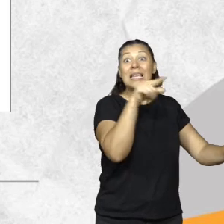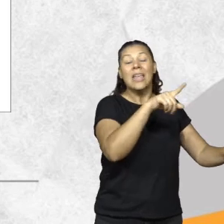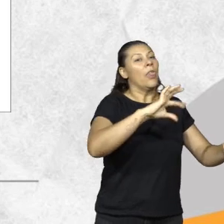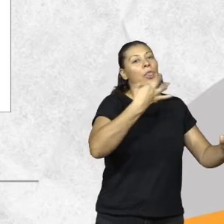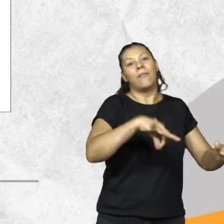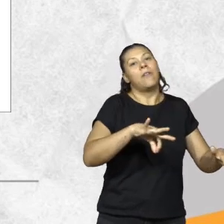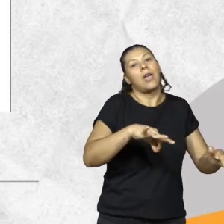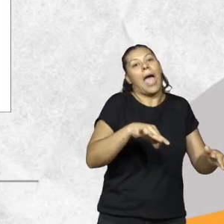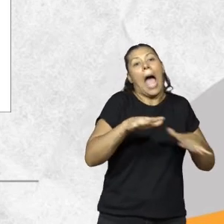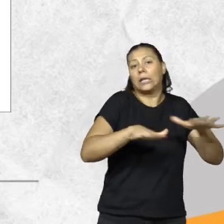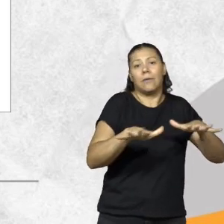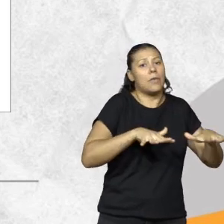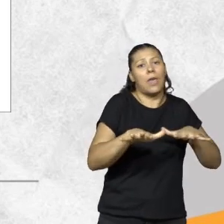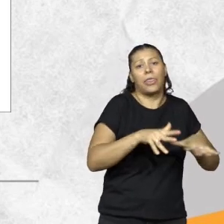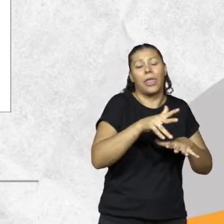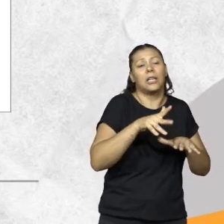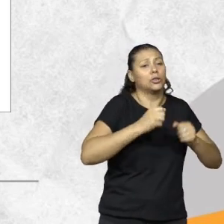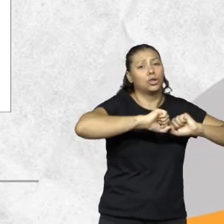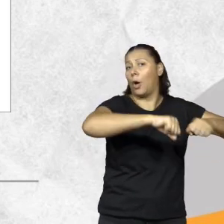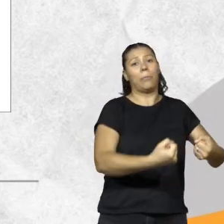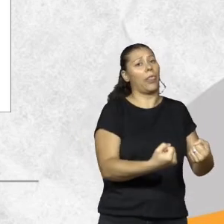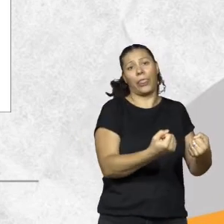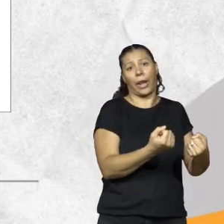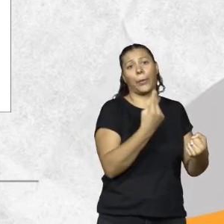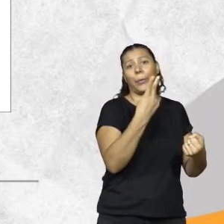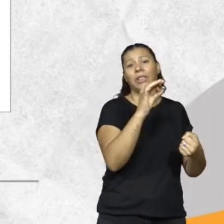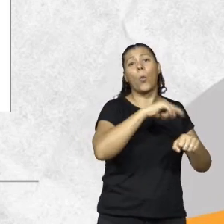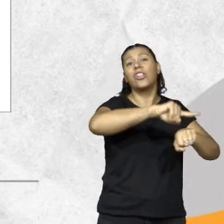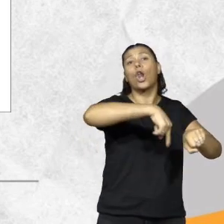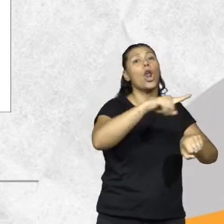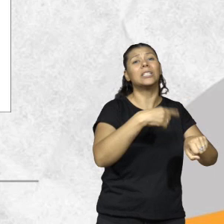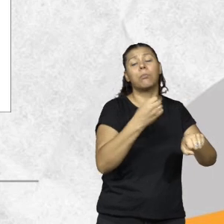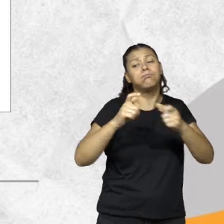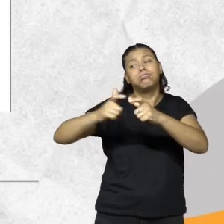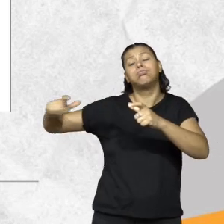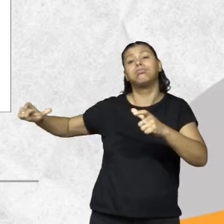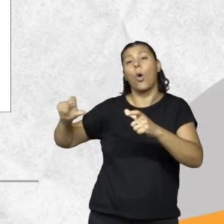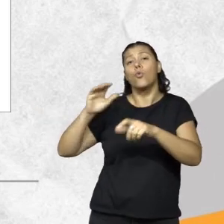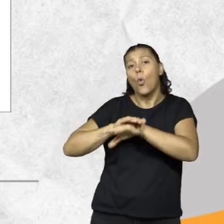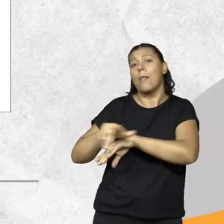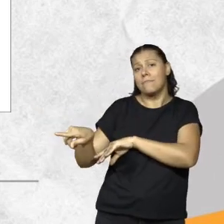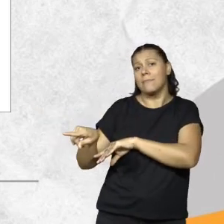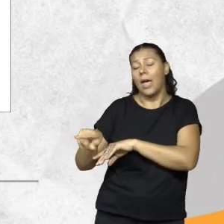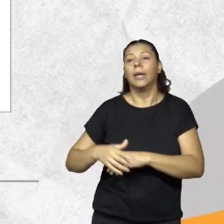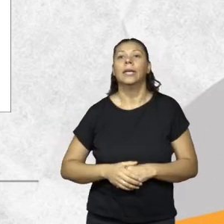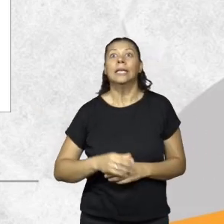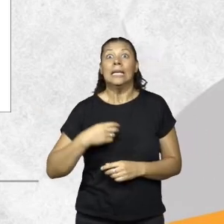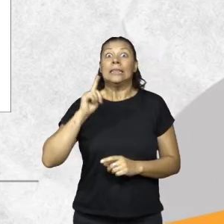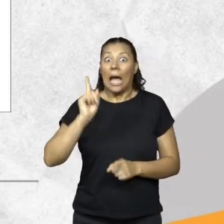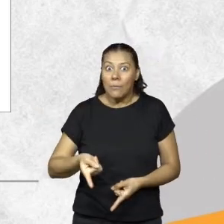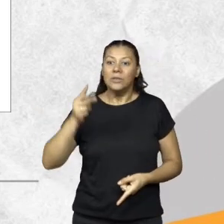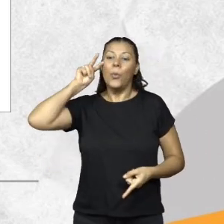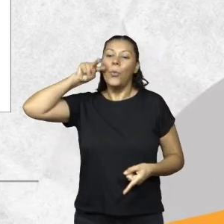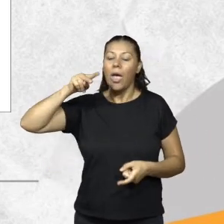Esta floración, bueno, no fue una primera alerta, se vieron también imágenes de estas floraciones en Puerto